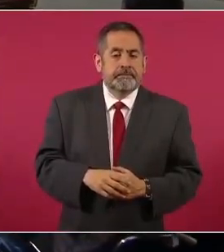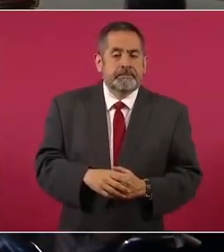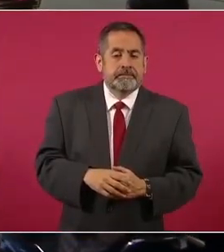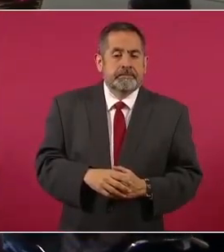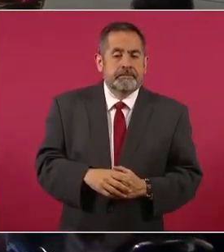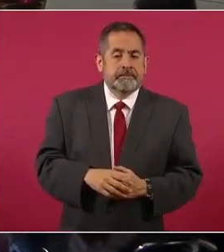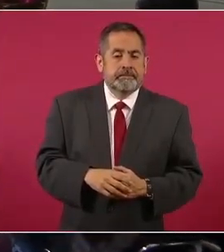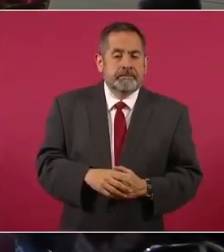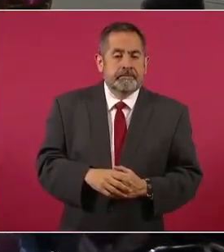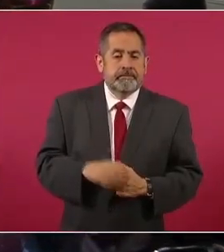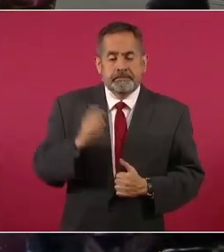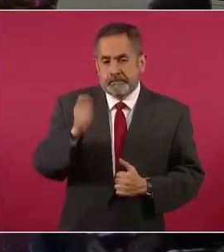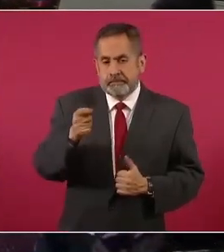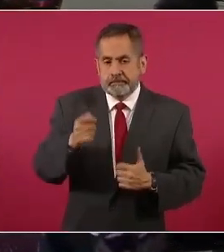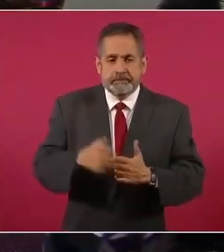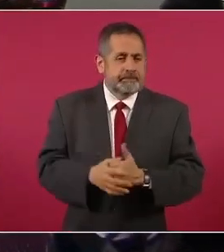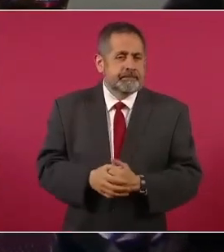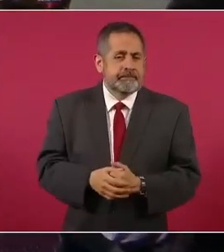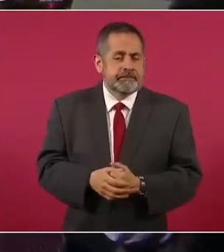que por qué